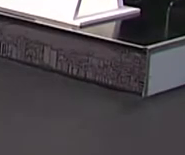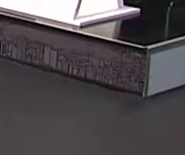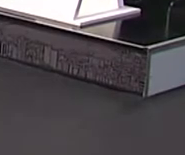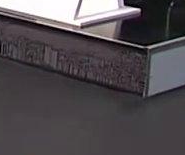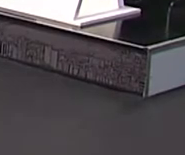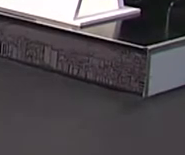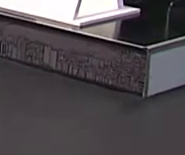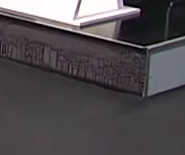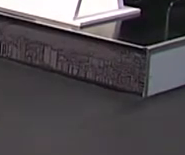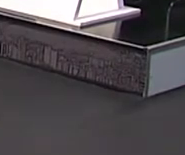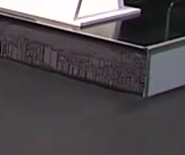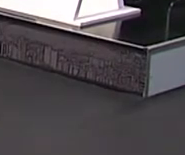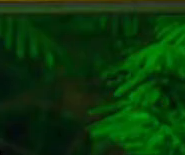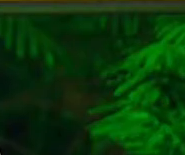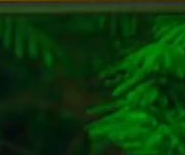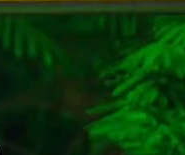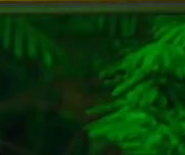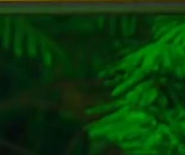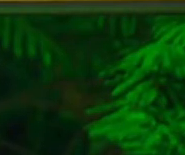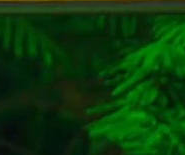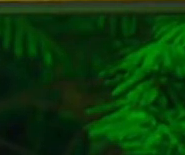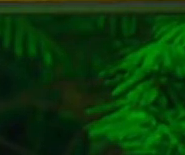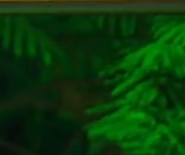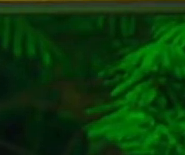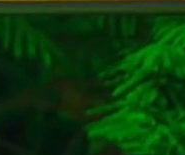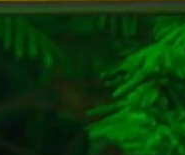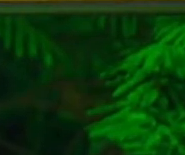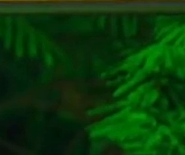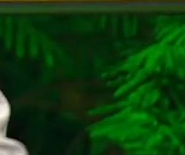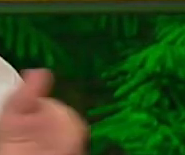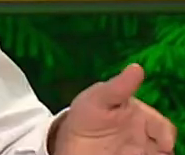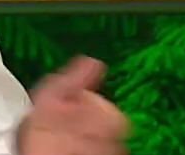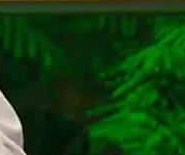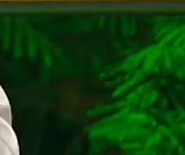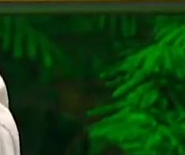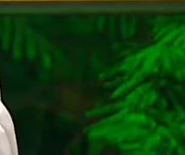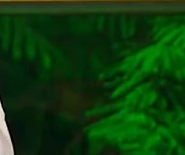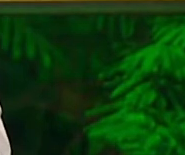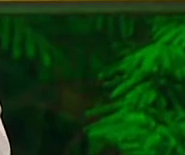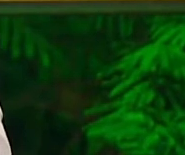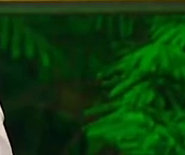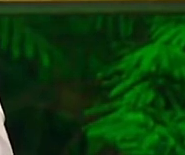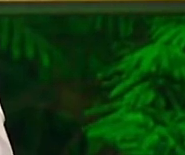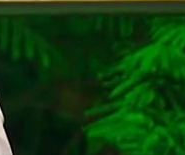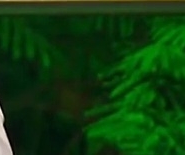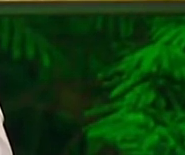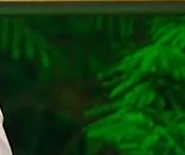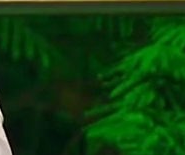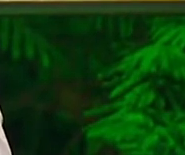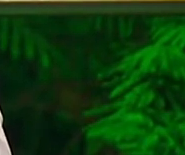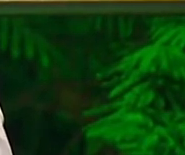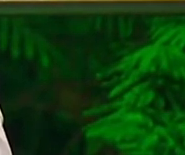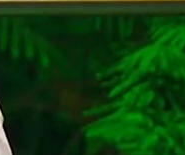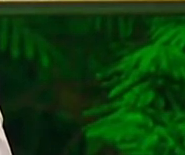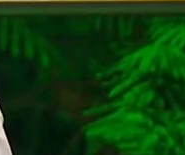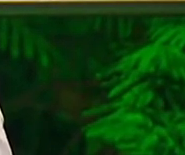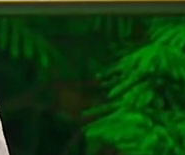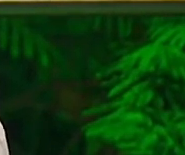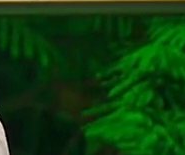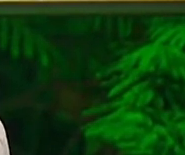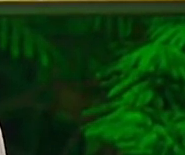buenas noches regresamos a la hora del debate para quiénes están conectados con nosotros desde las seis de la tarde